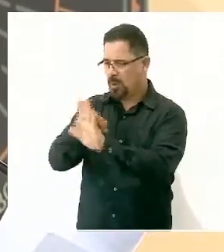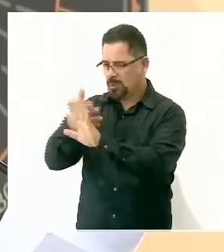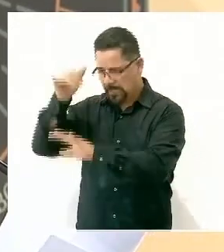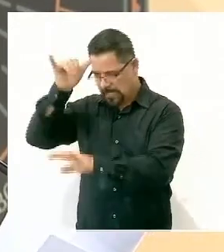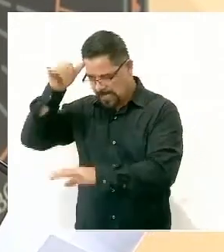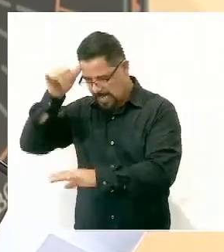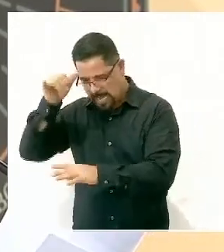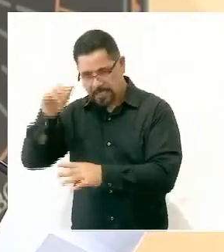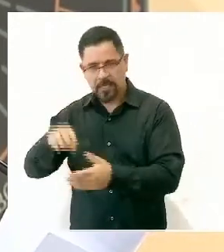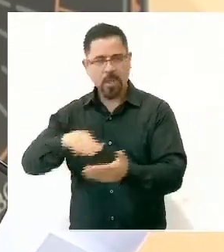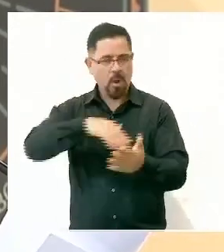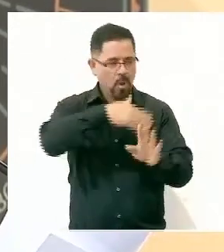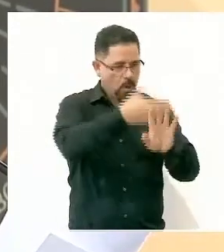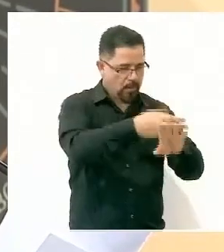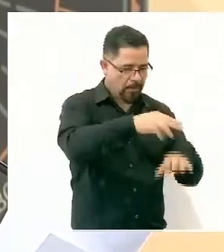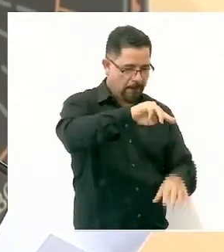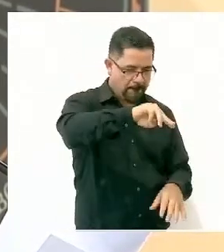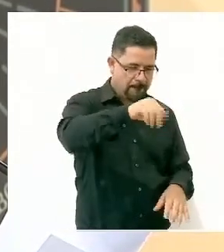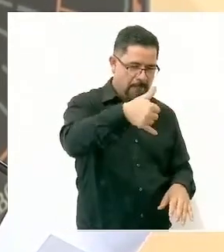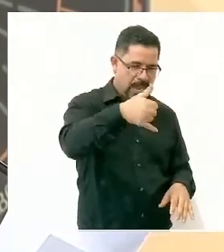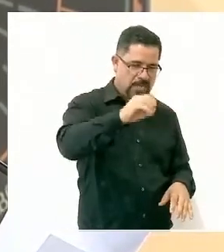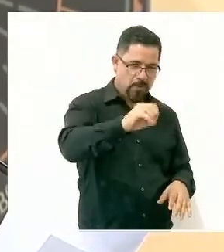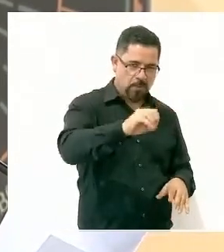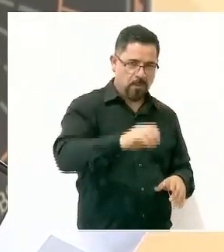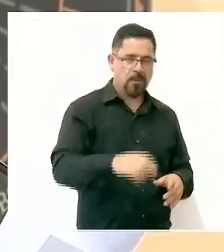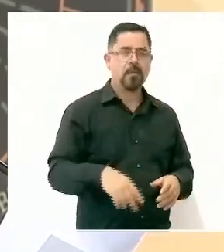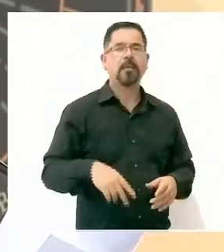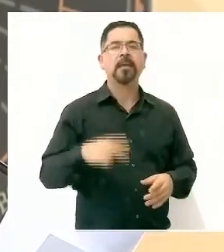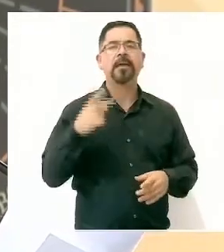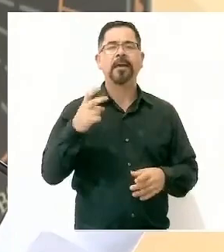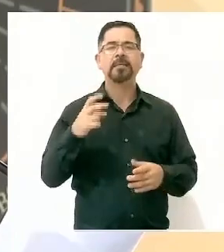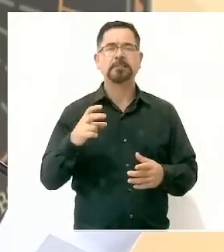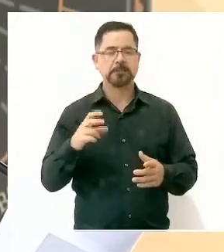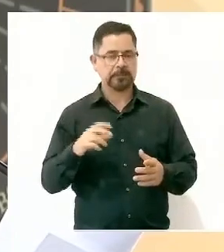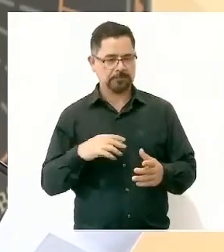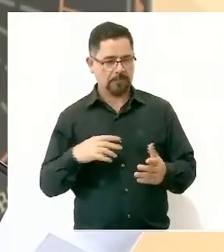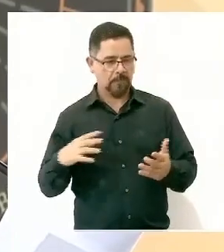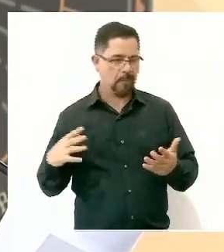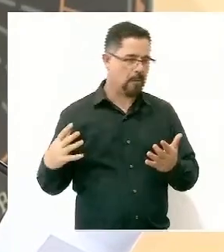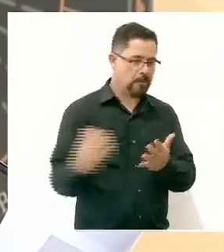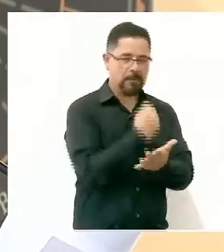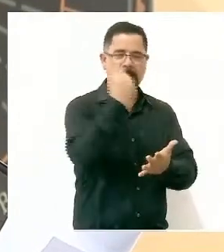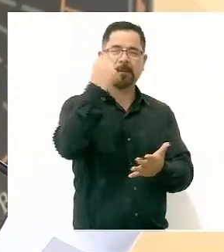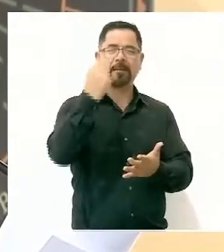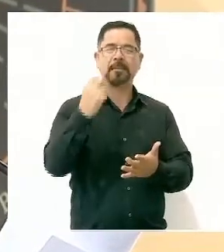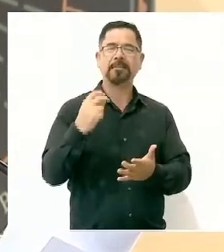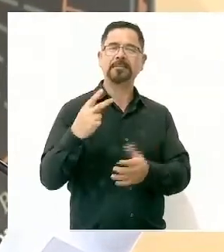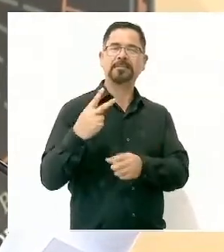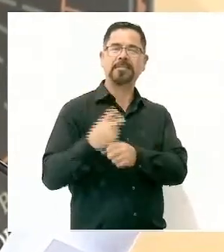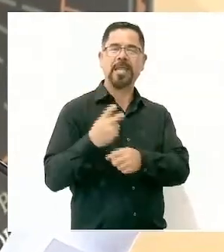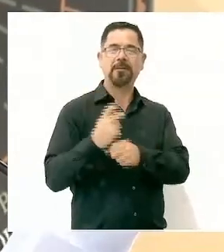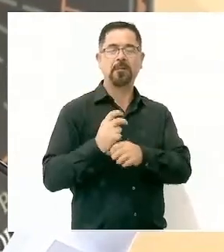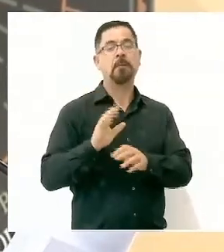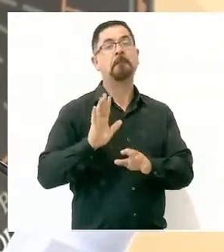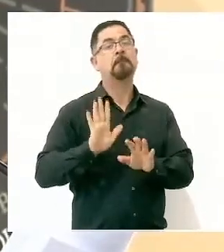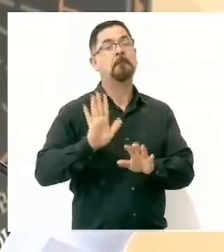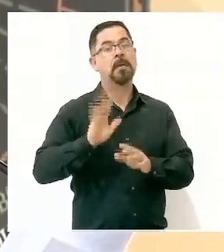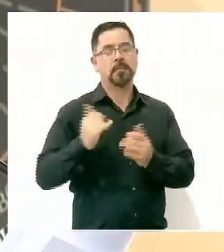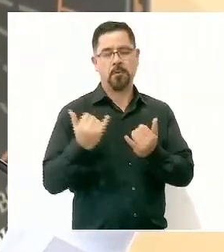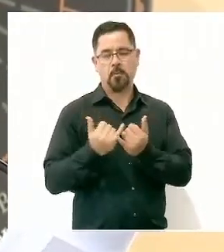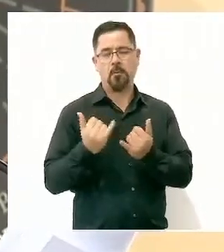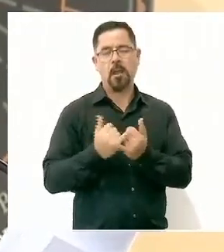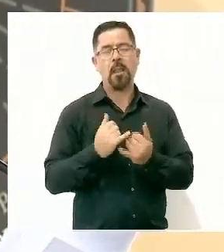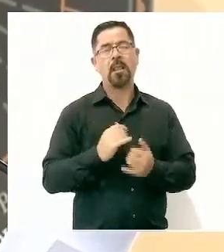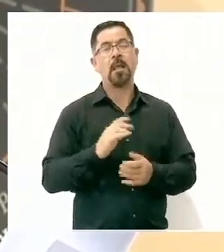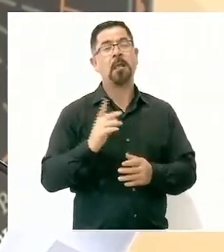una segunda conquista, no menos brutal que la de